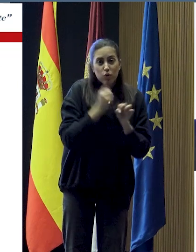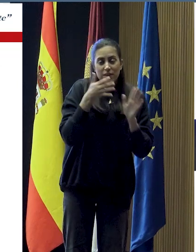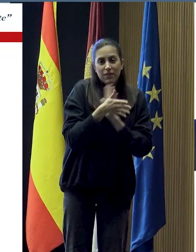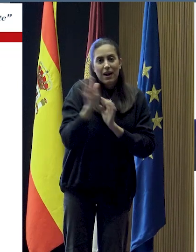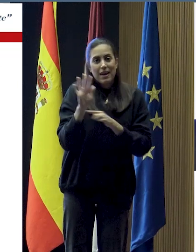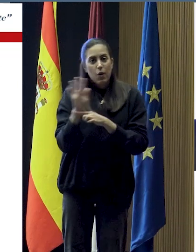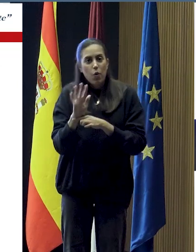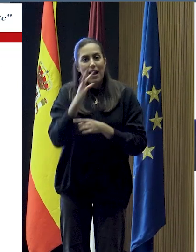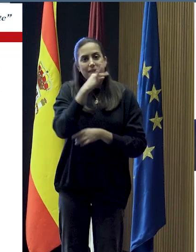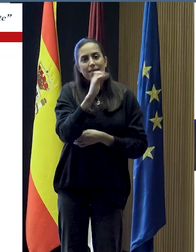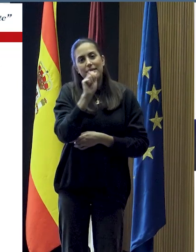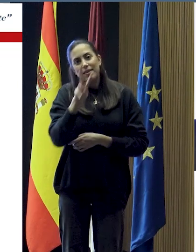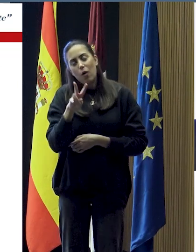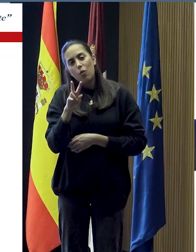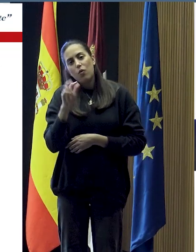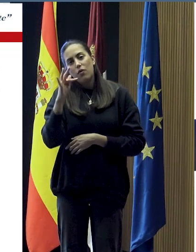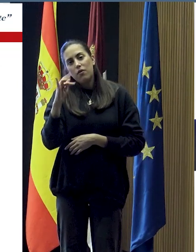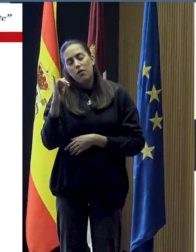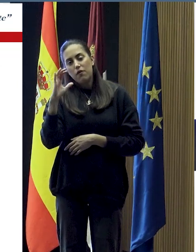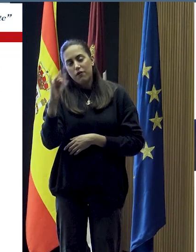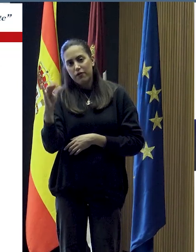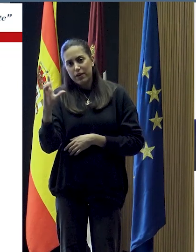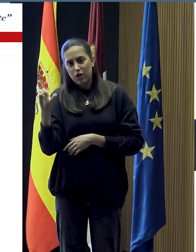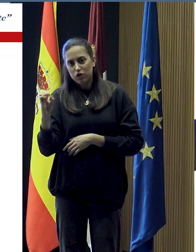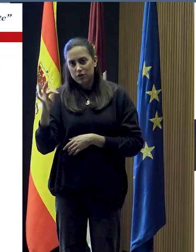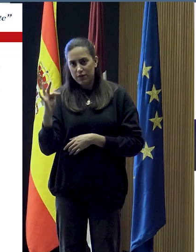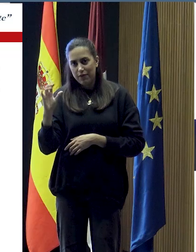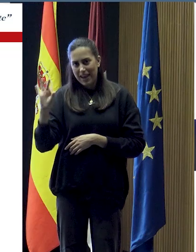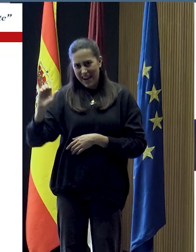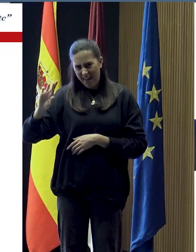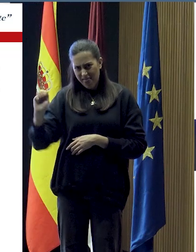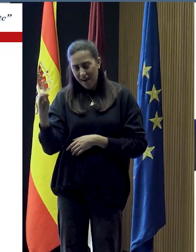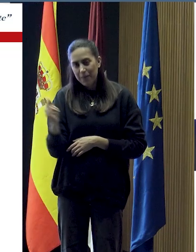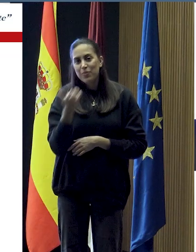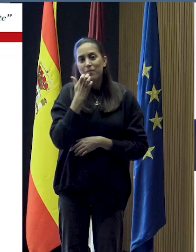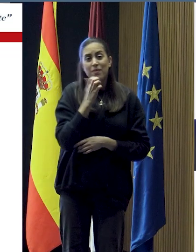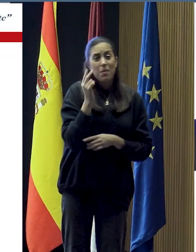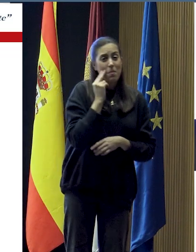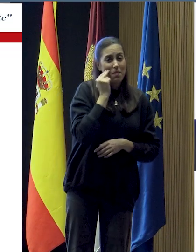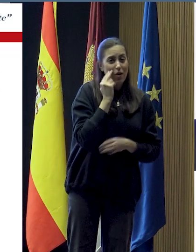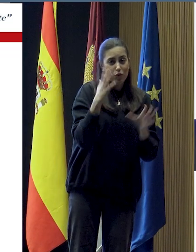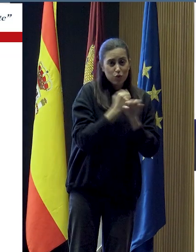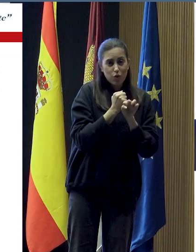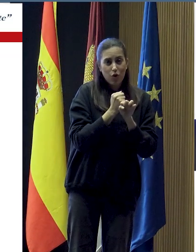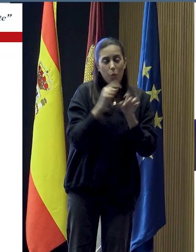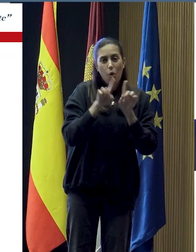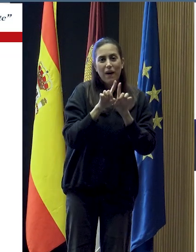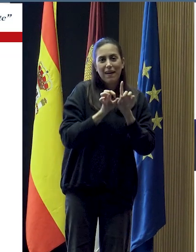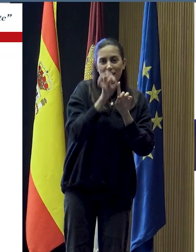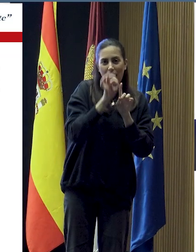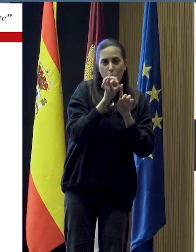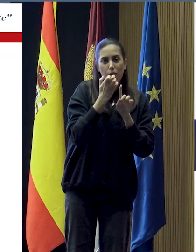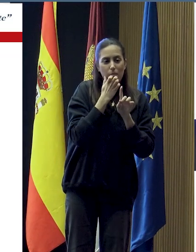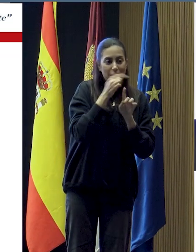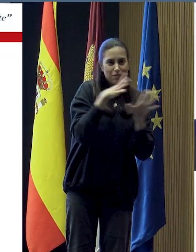que presentan tau hiperfosforilada, proteína aberrante. Veis que el marrón oscuro no está en la misma intensidad en todos los sitios. Hay en unos sitios que es